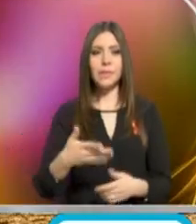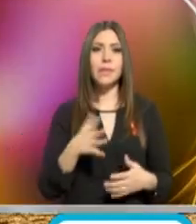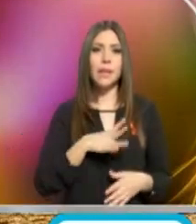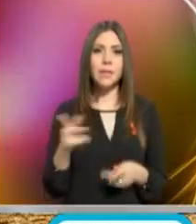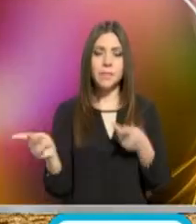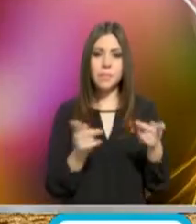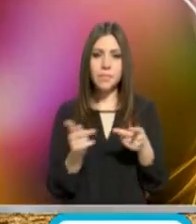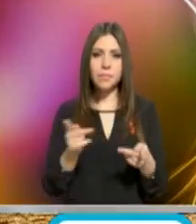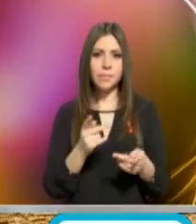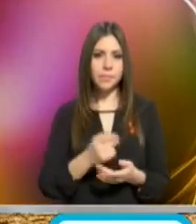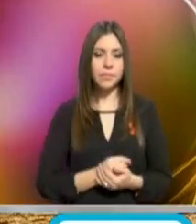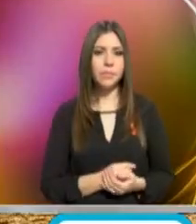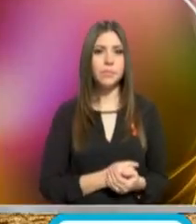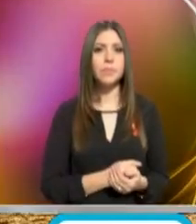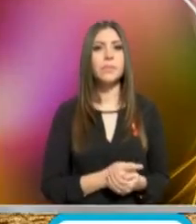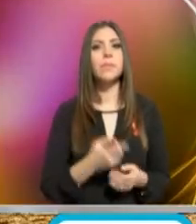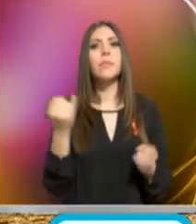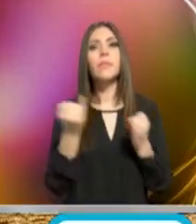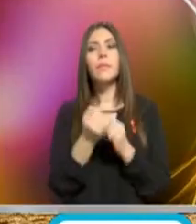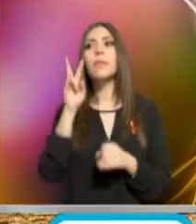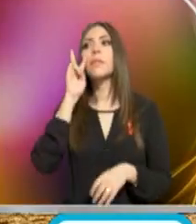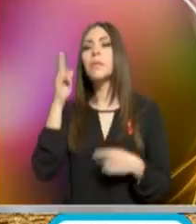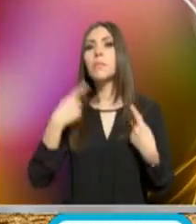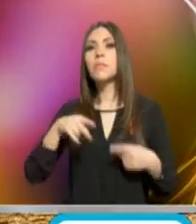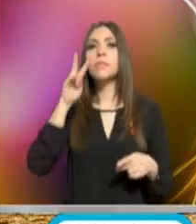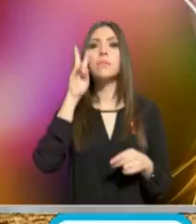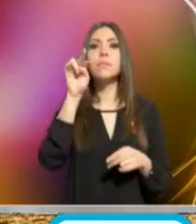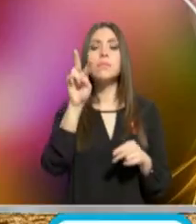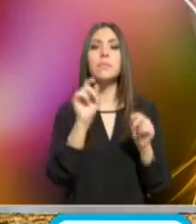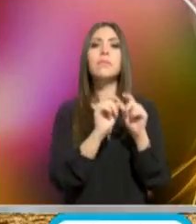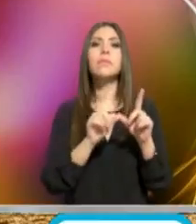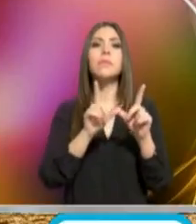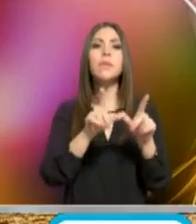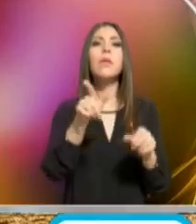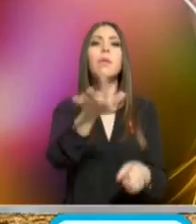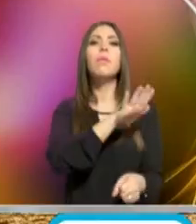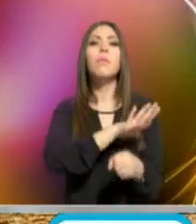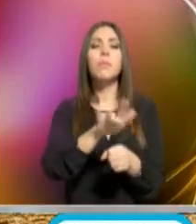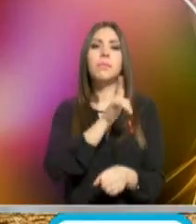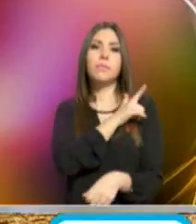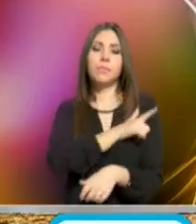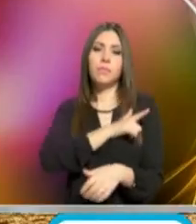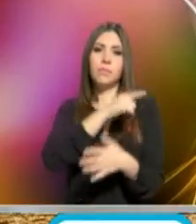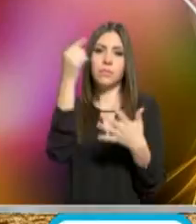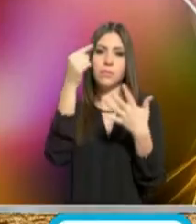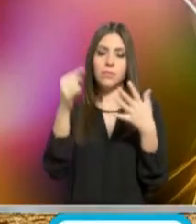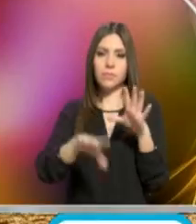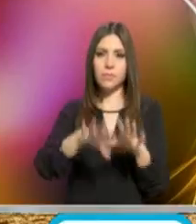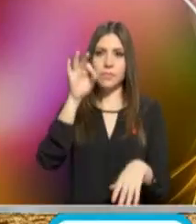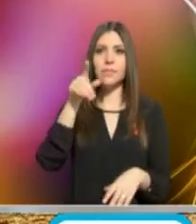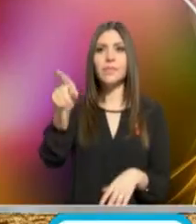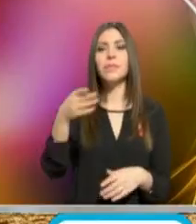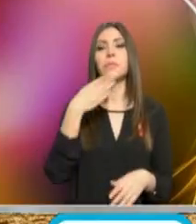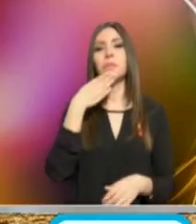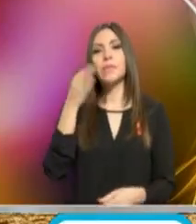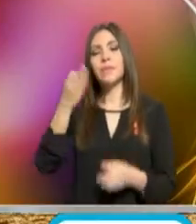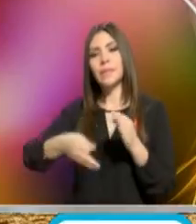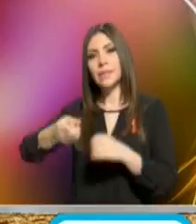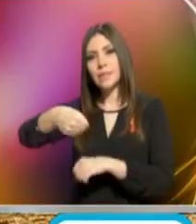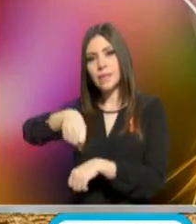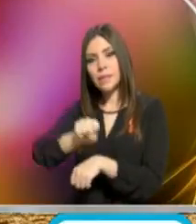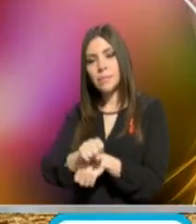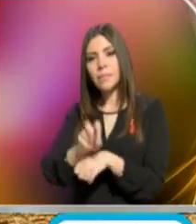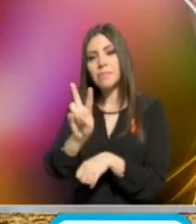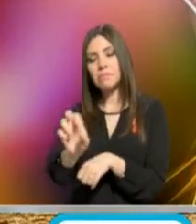compartan con nosotros nuestros sería su televidentes? playlist? ¿Cuál sería ¿Cuál su playlist? podríamos agregar? Irene, Claro. pásatela increíble, buen fin de Ustedes semana. también, pues ya tienen Gracias. playlist